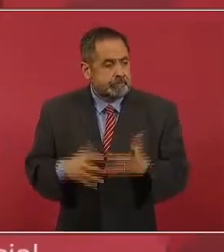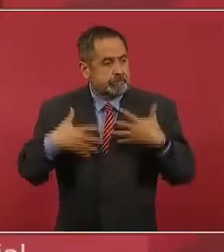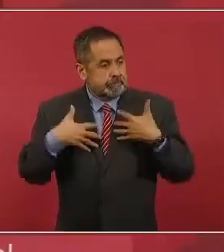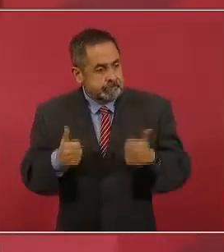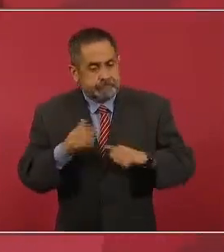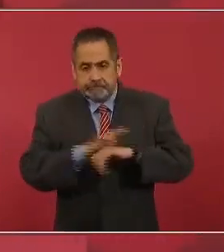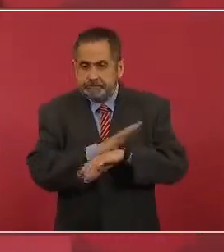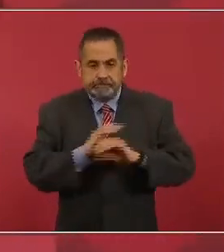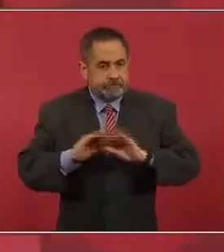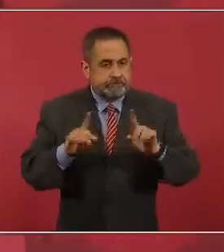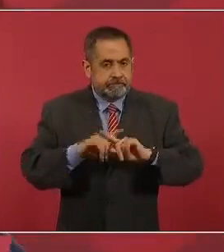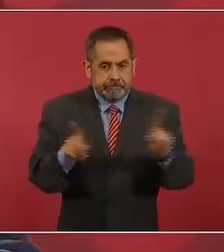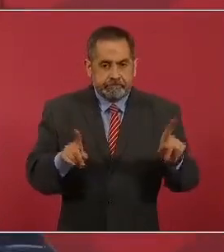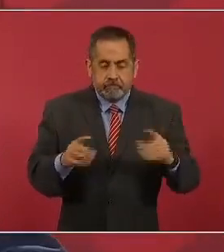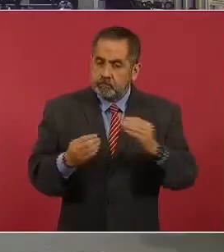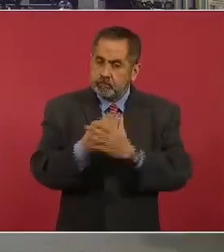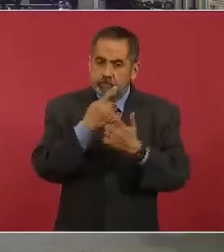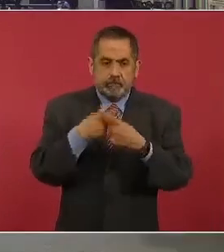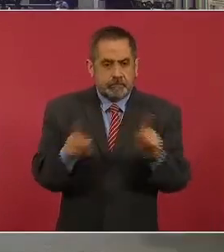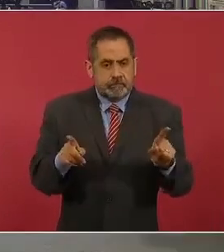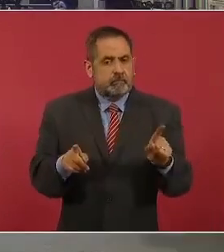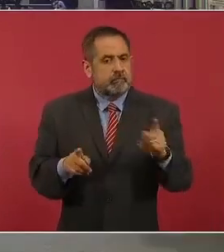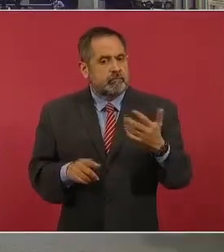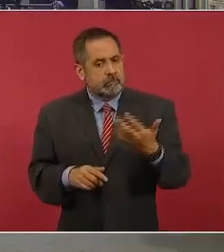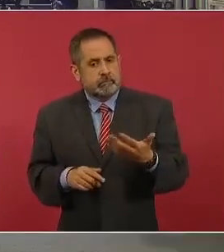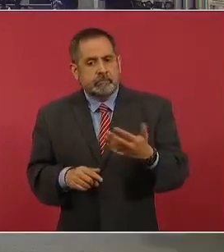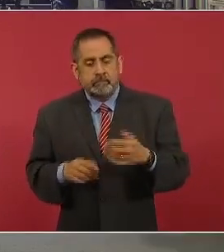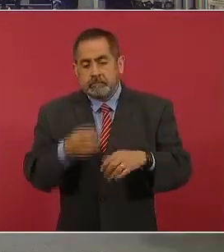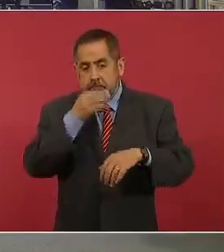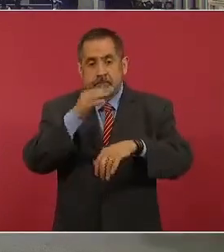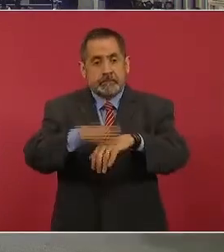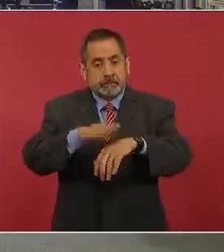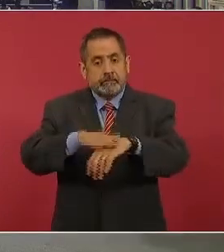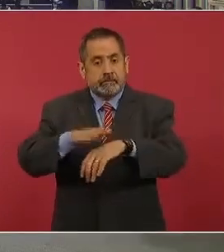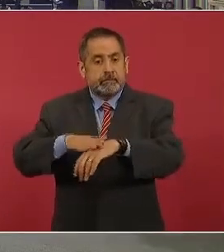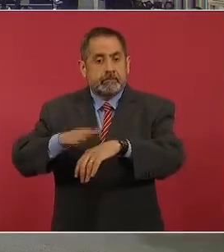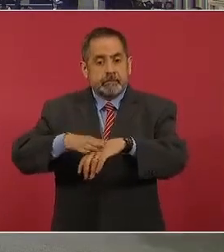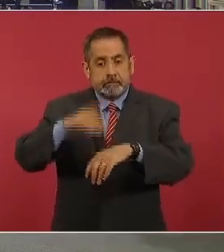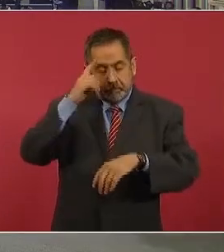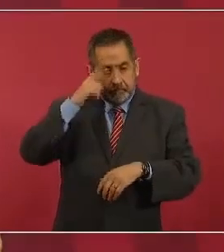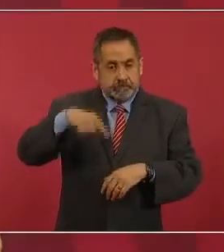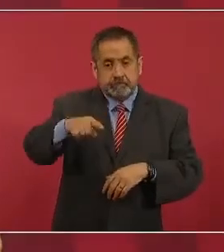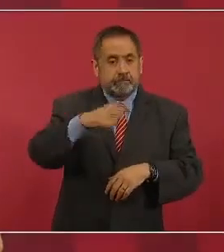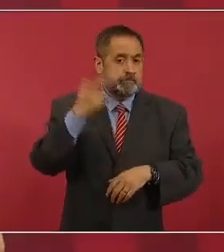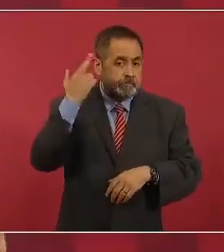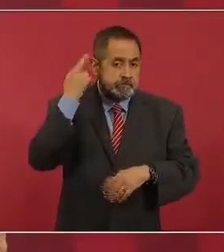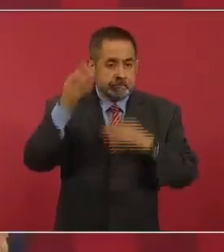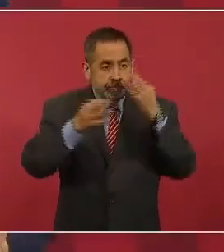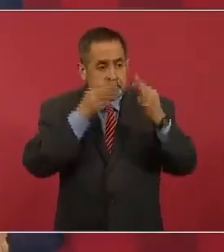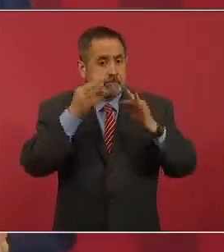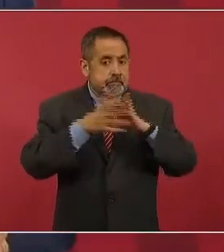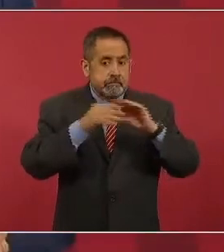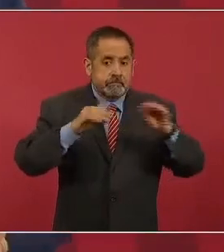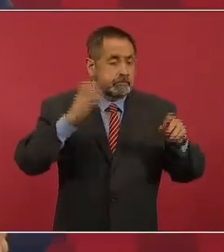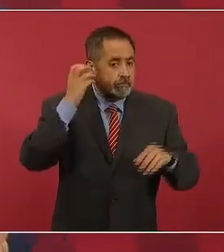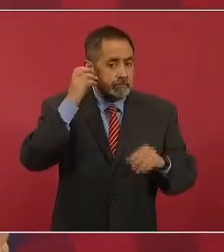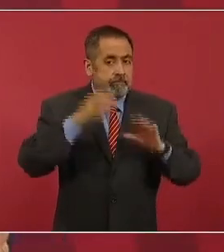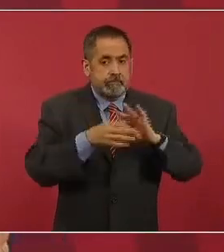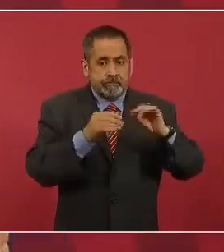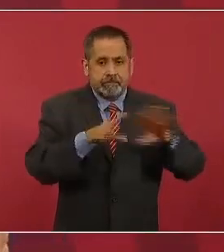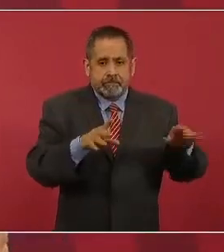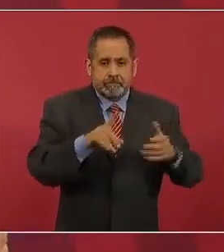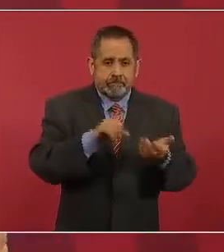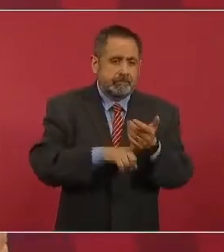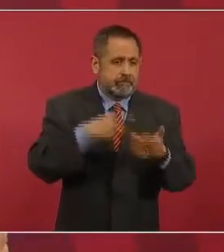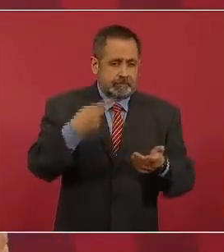entendiendo los nuevos cambios. Y aprovecho para hacer un llamado a los radiodifusores, en especial los